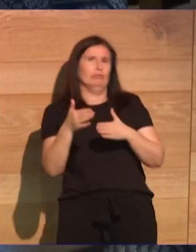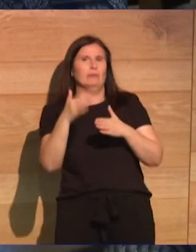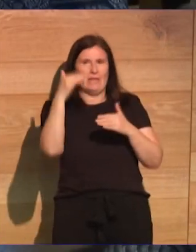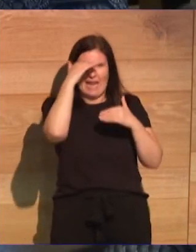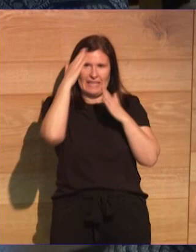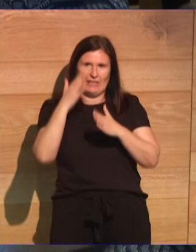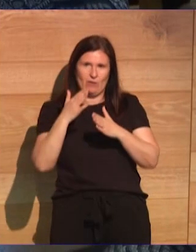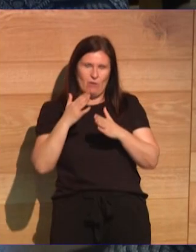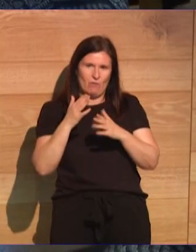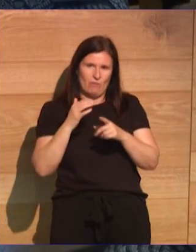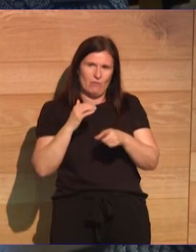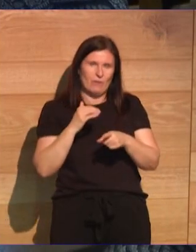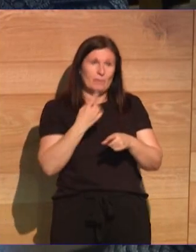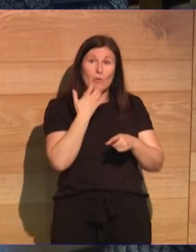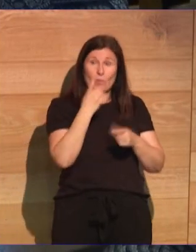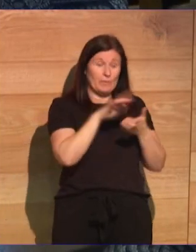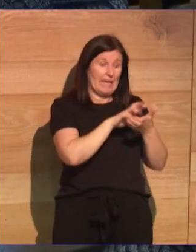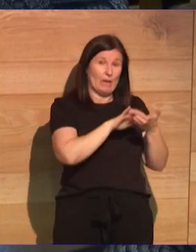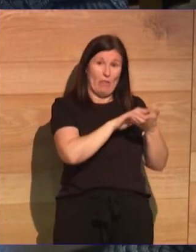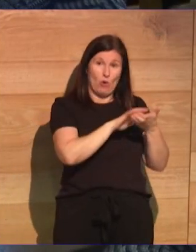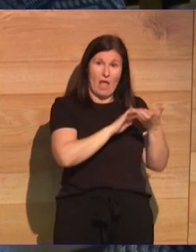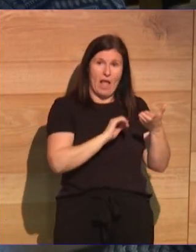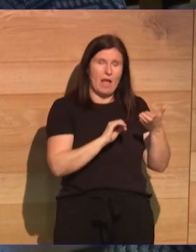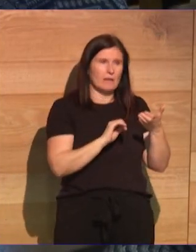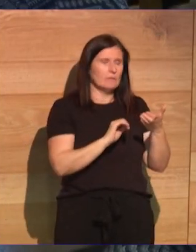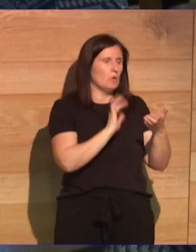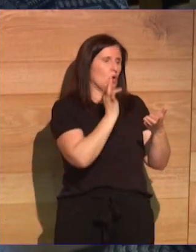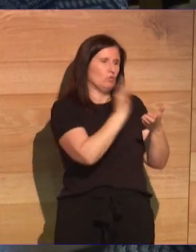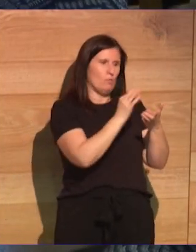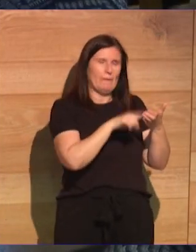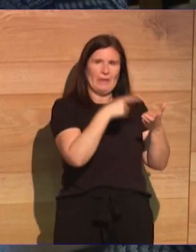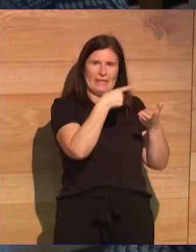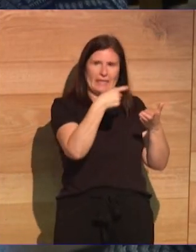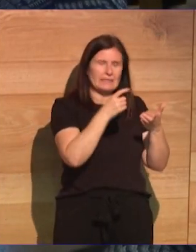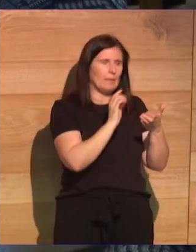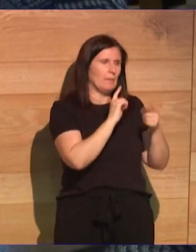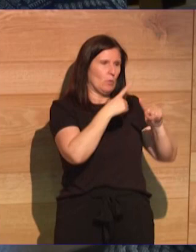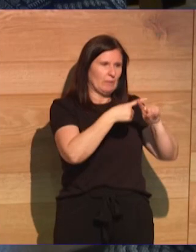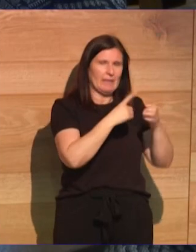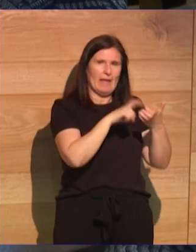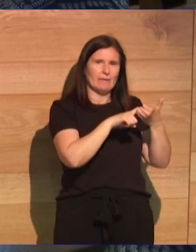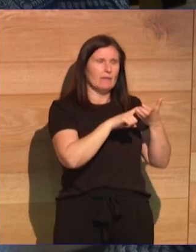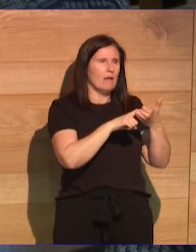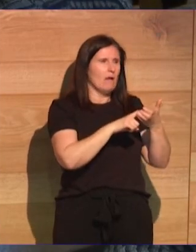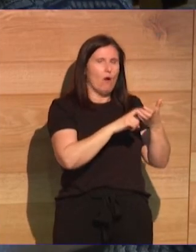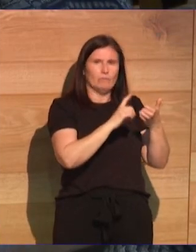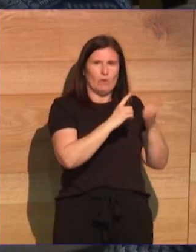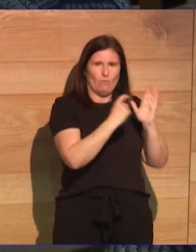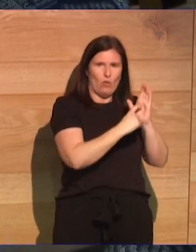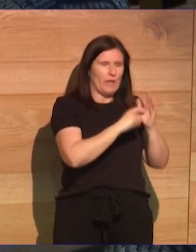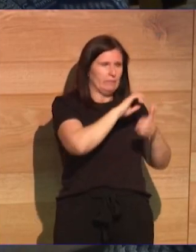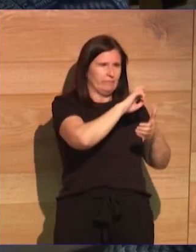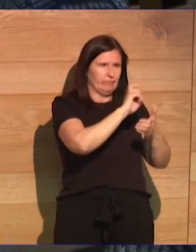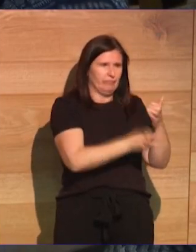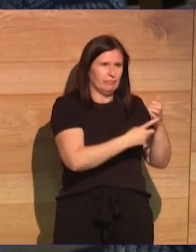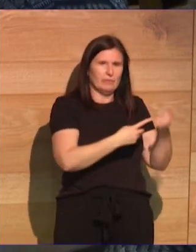artificial. La calculadora suma, resta, multiplica y hace funciones mejor que los seres humanos y no le quitó